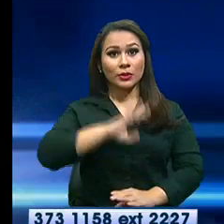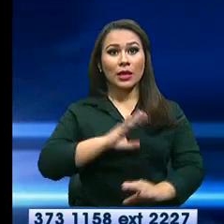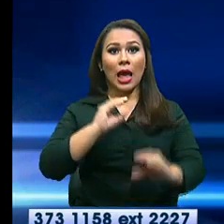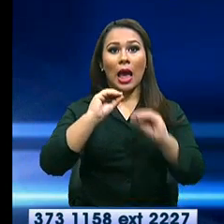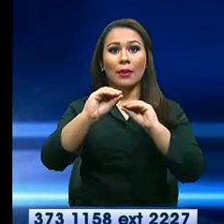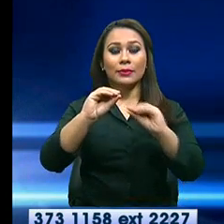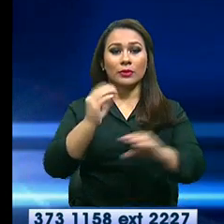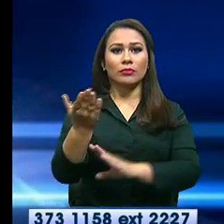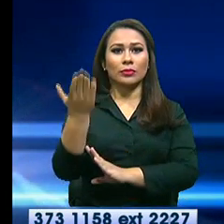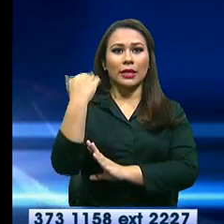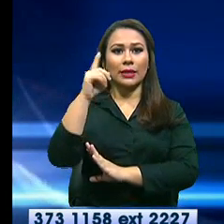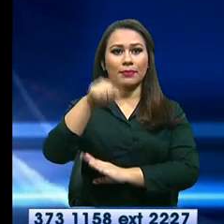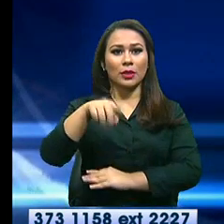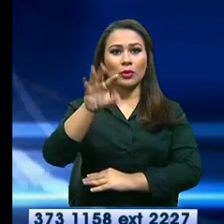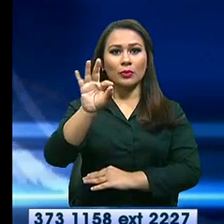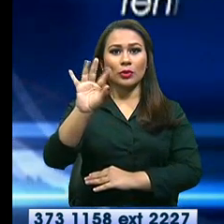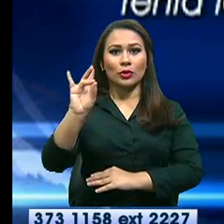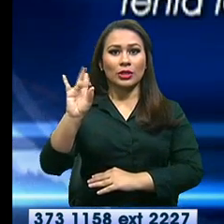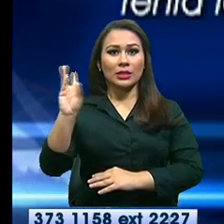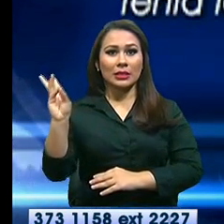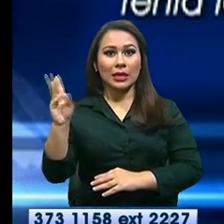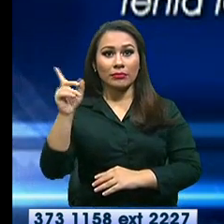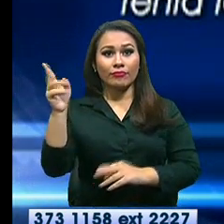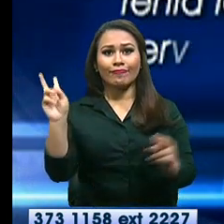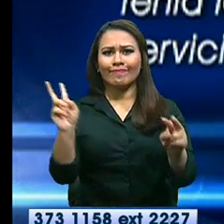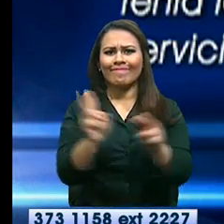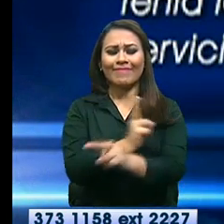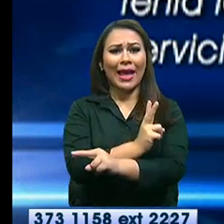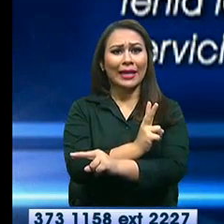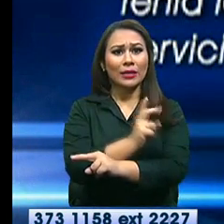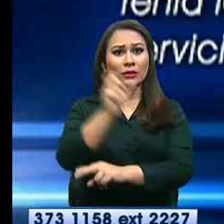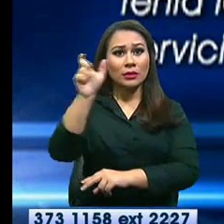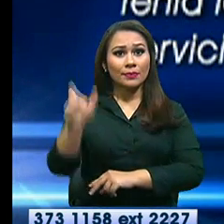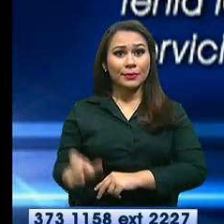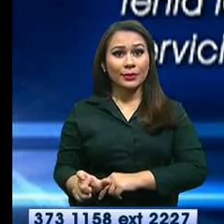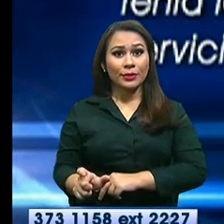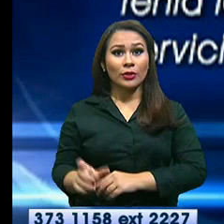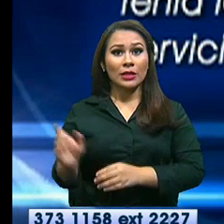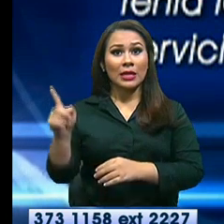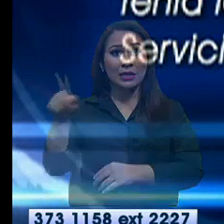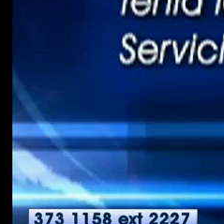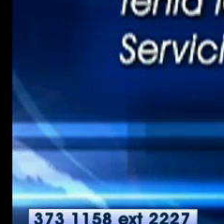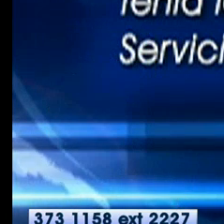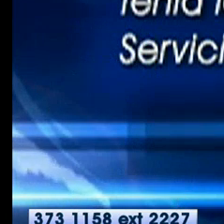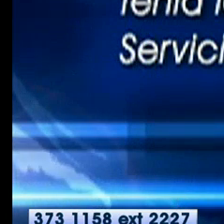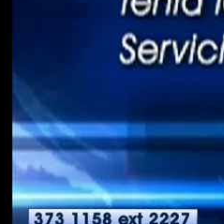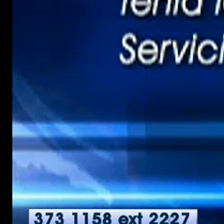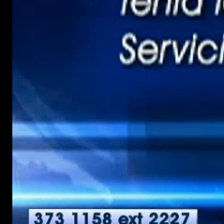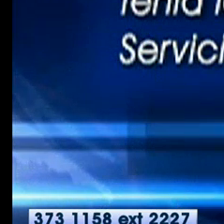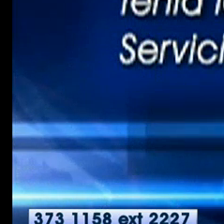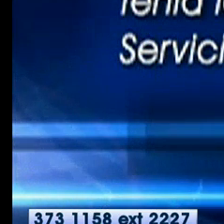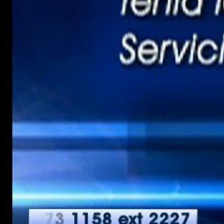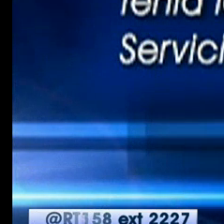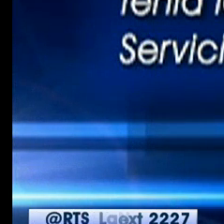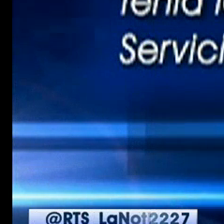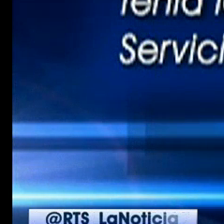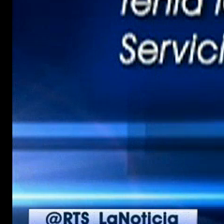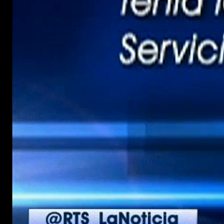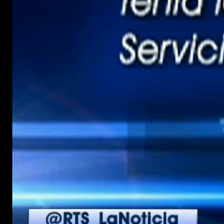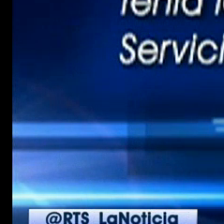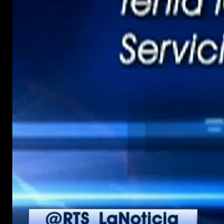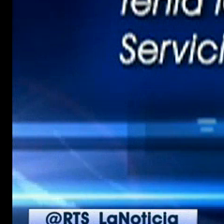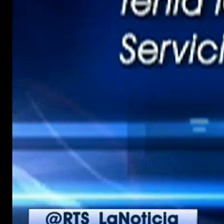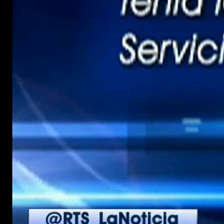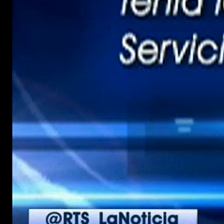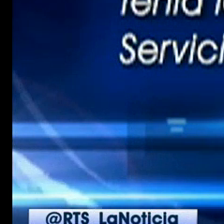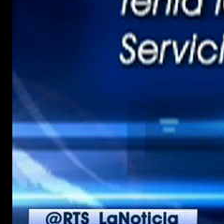desde 1986, por su presunta peligrosidad, Zamora encabezó la primera lista de más buscados y tenía